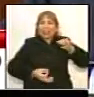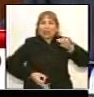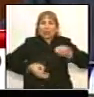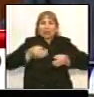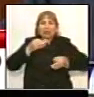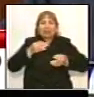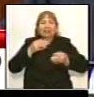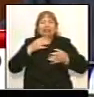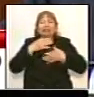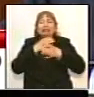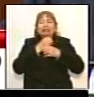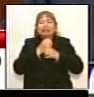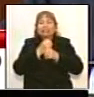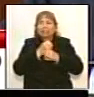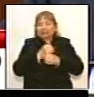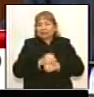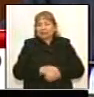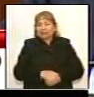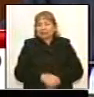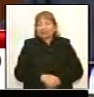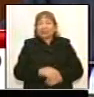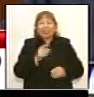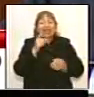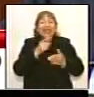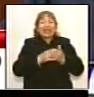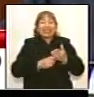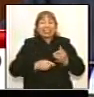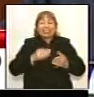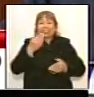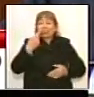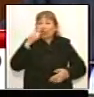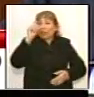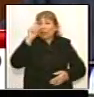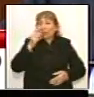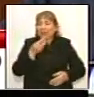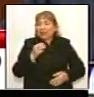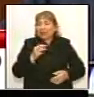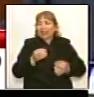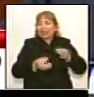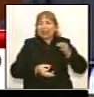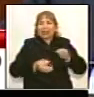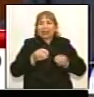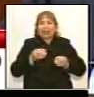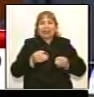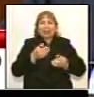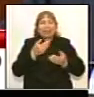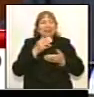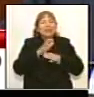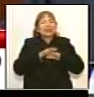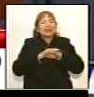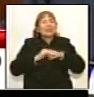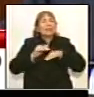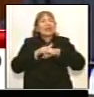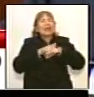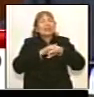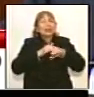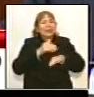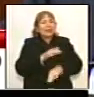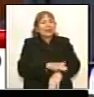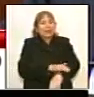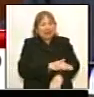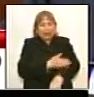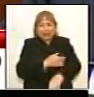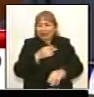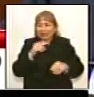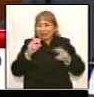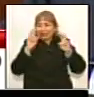lo estrangula. Pero al que roba millones, la justicia más lo adula. Así debería